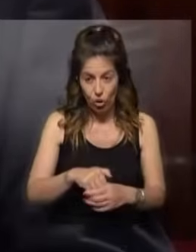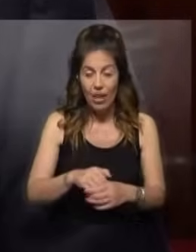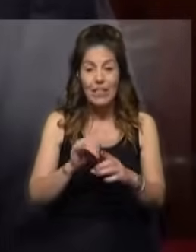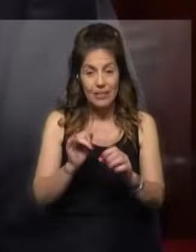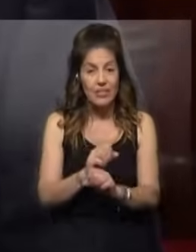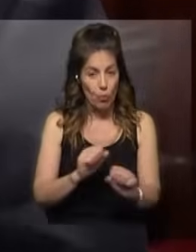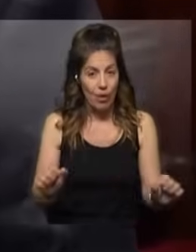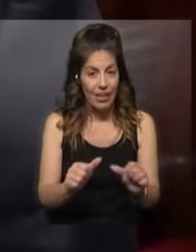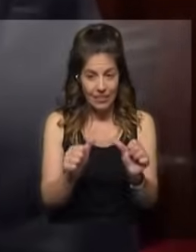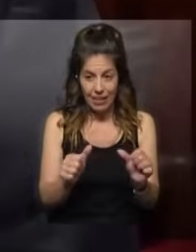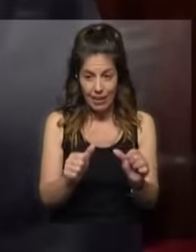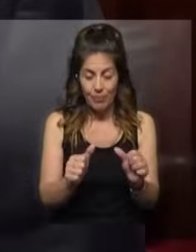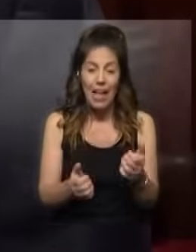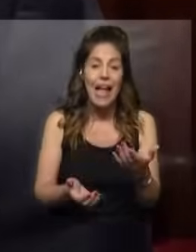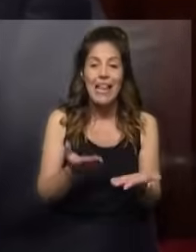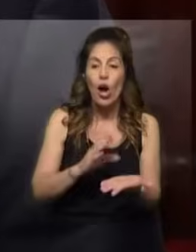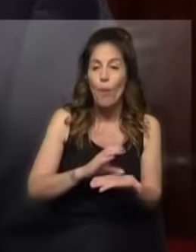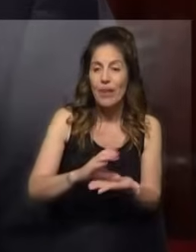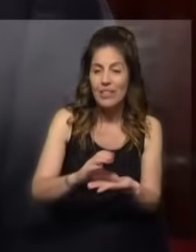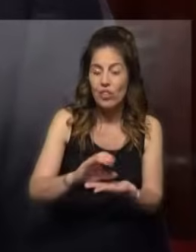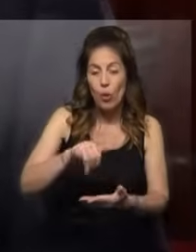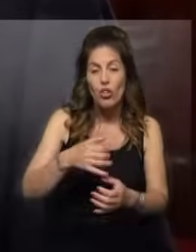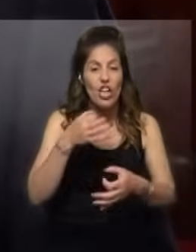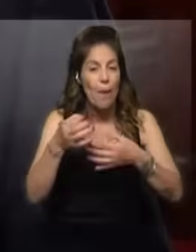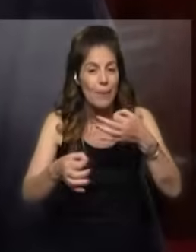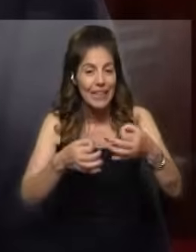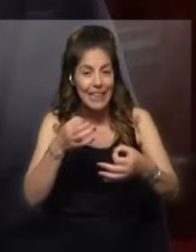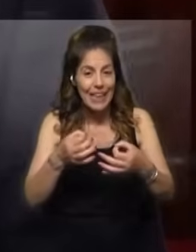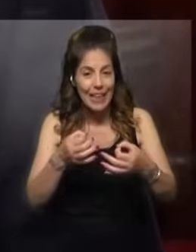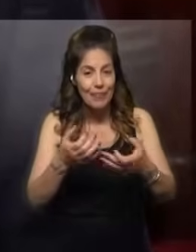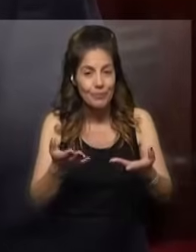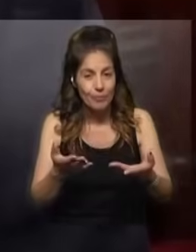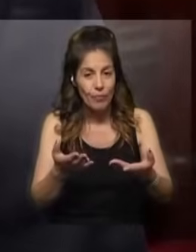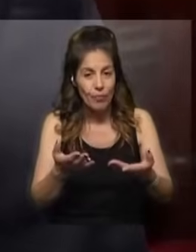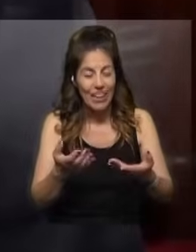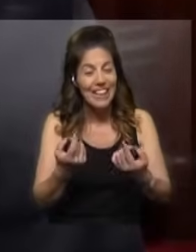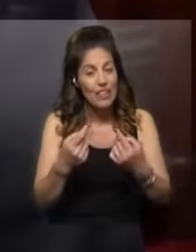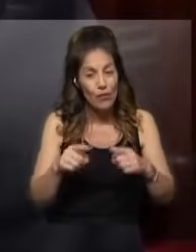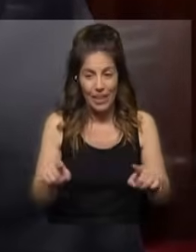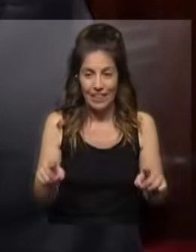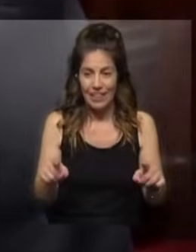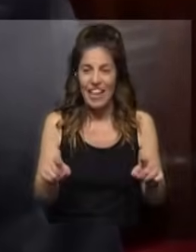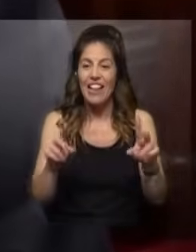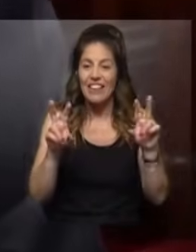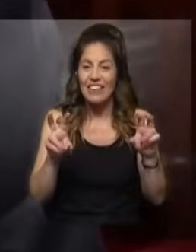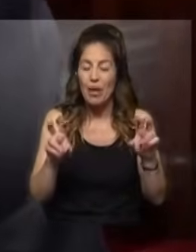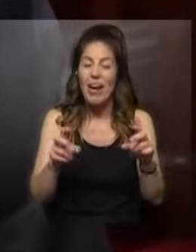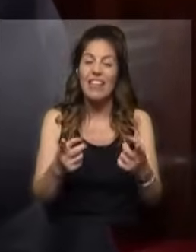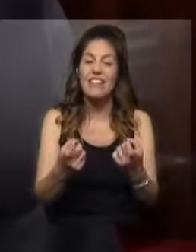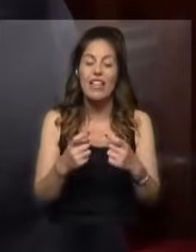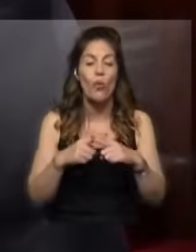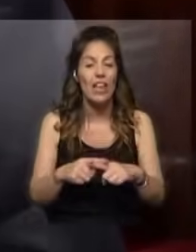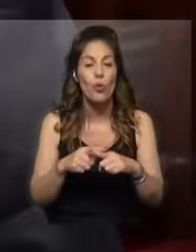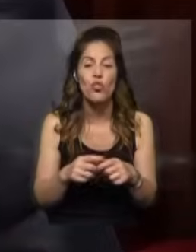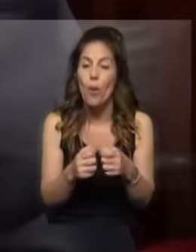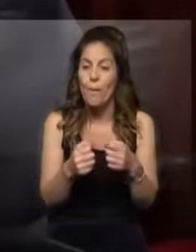sacarlo la compensación como ya expliqué que tiene un ribete diferente y amerita una discusión mucho más